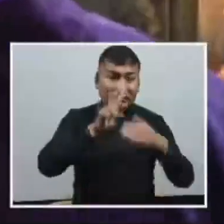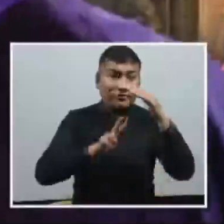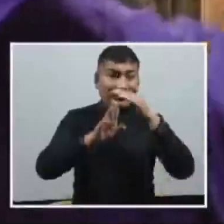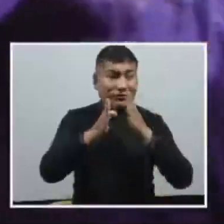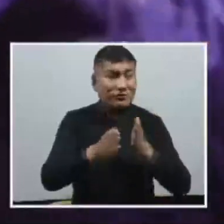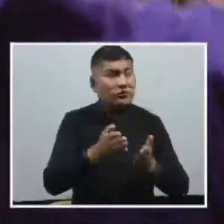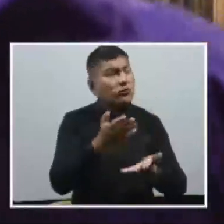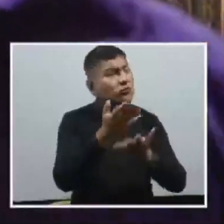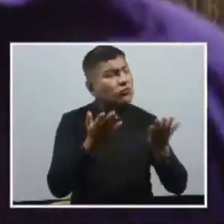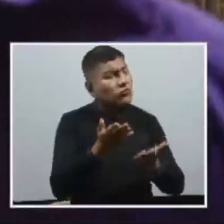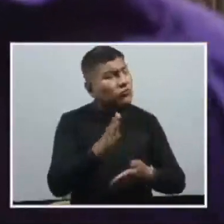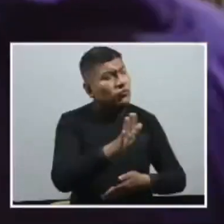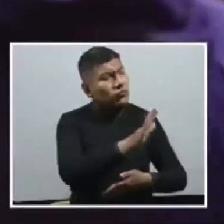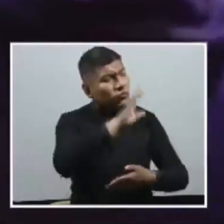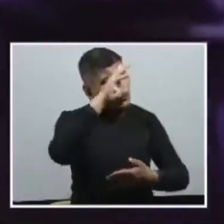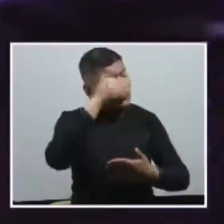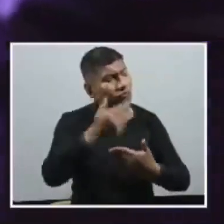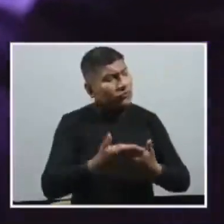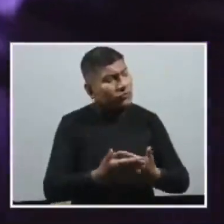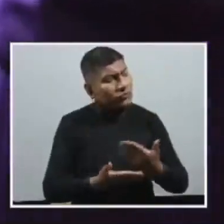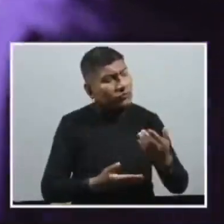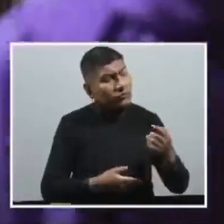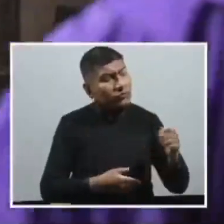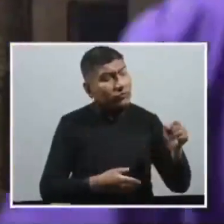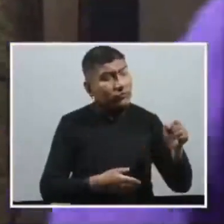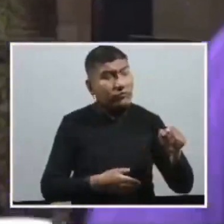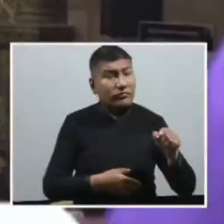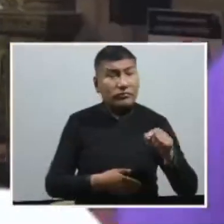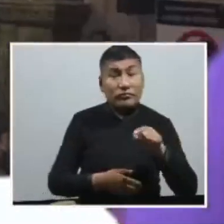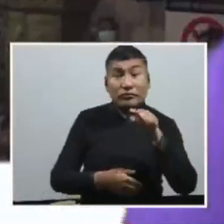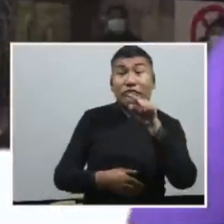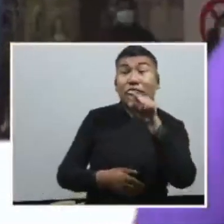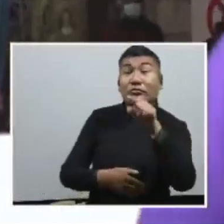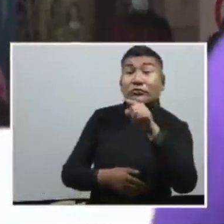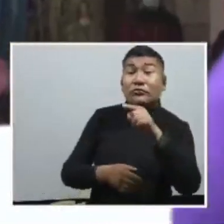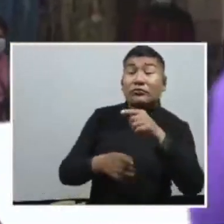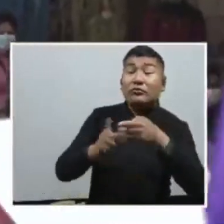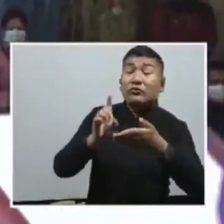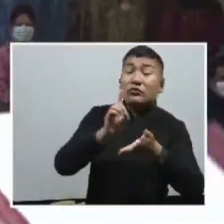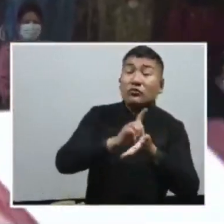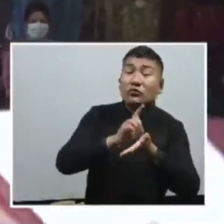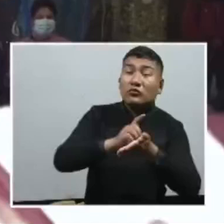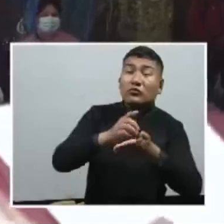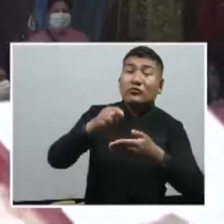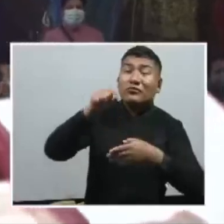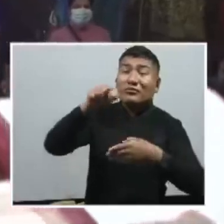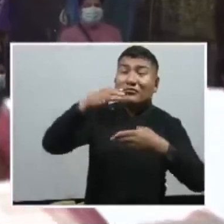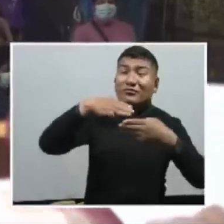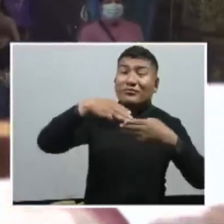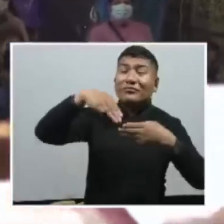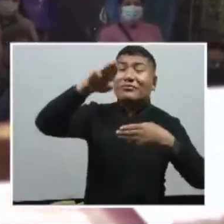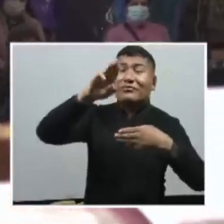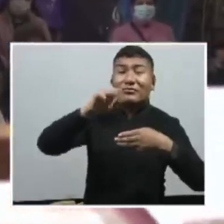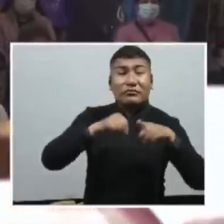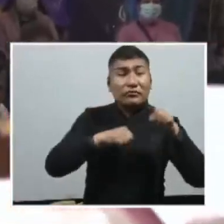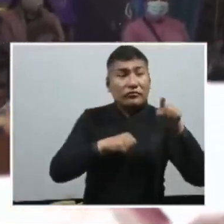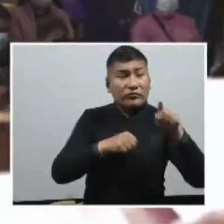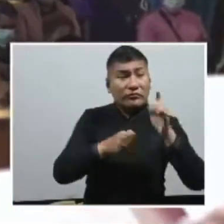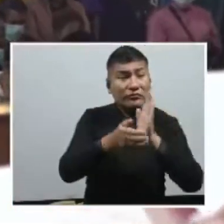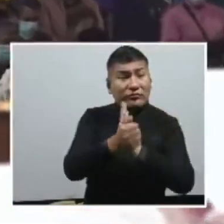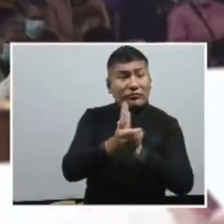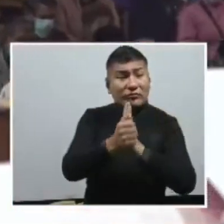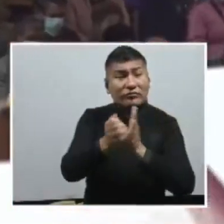hijos? Todo dicho en fila. Este tiene un doctorado, este tiene un masterado, pucha, este es capo en